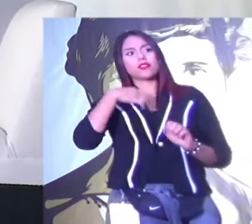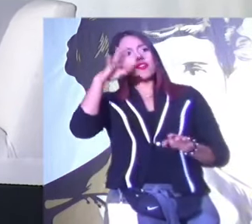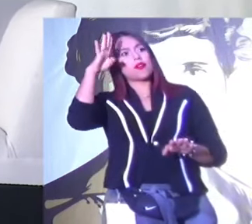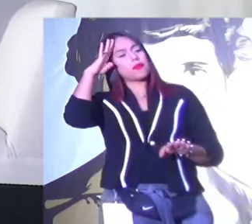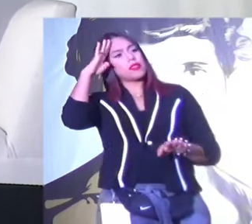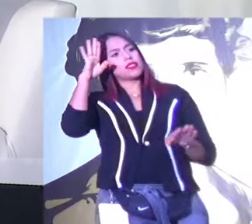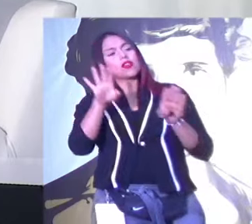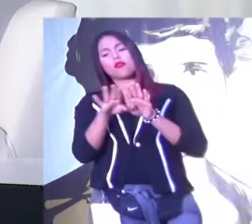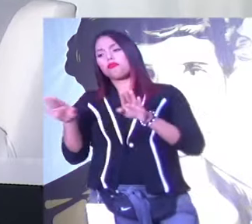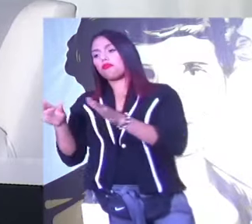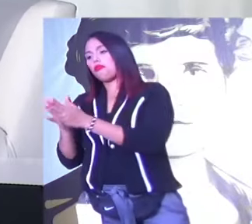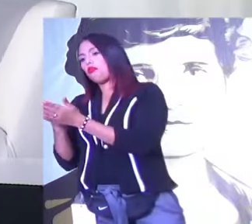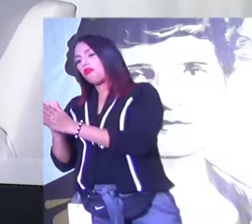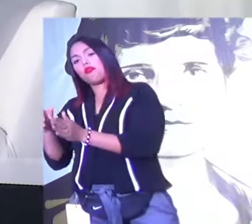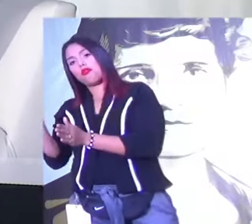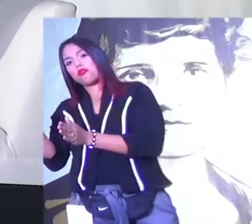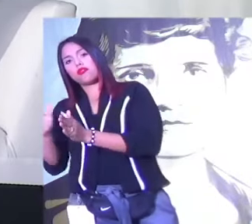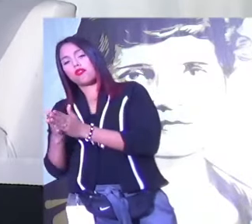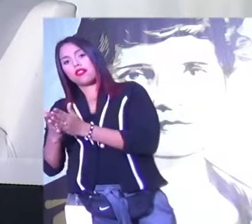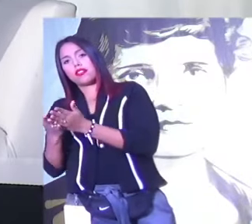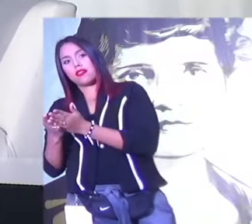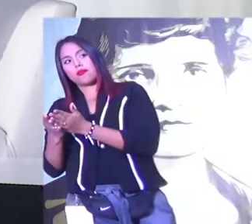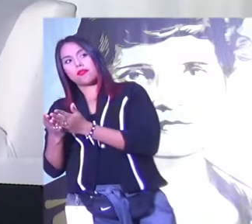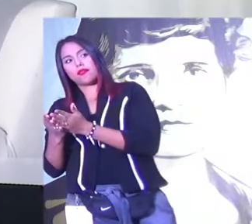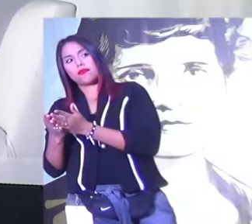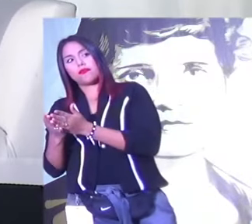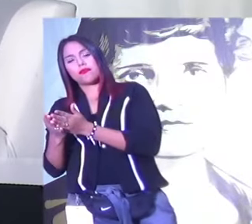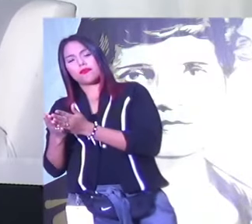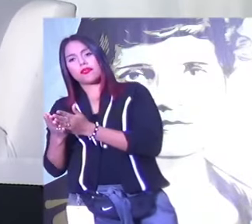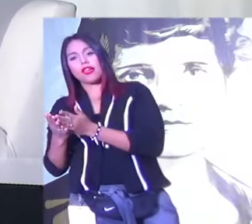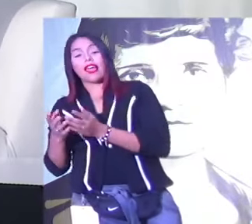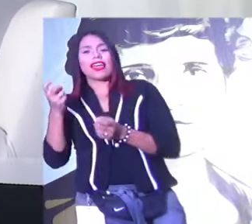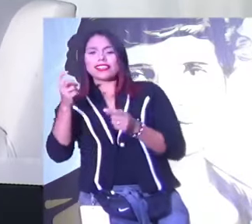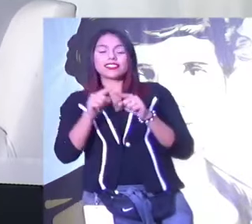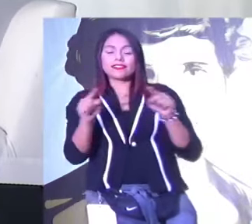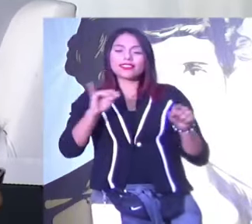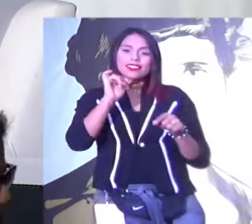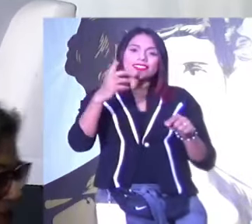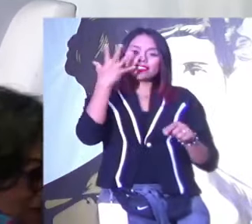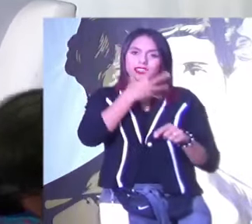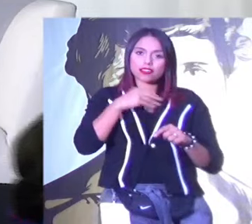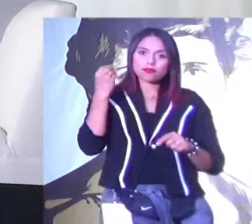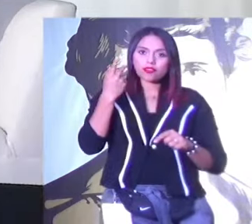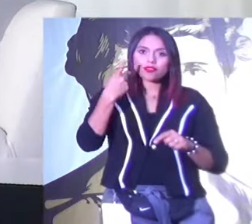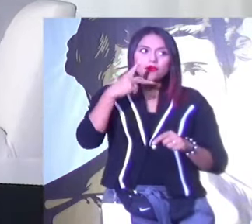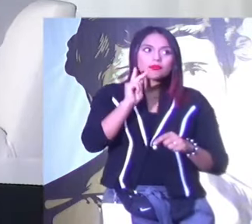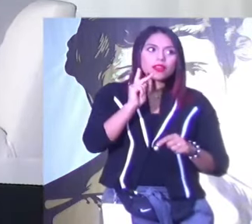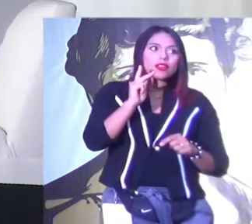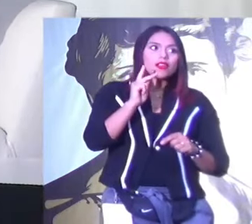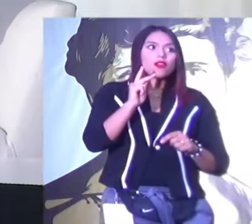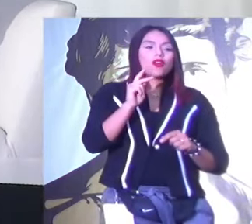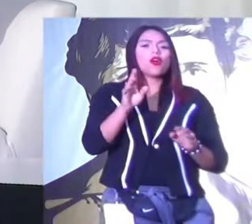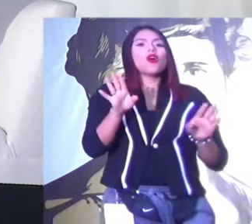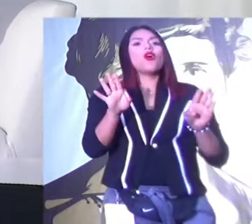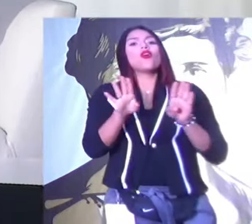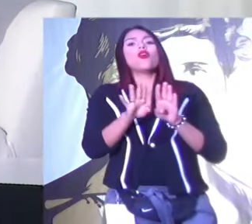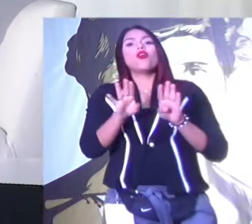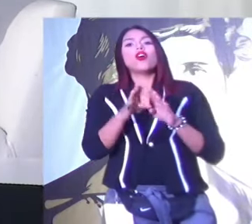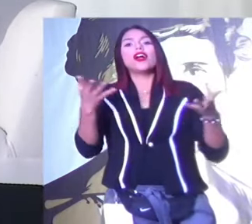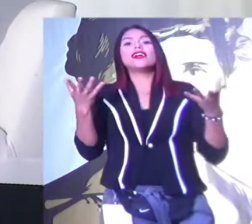de la mente. Qué bueno que no fue así, porque además los cuentos son maravillosos, pero si tuvieras la oportunidad de volver a hacer una falsa